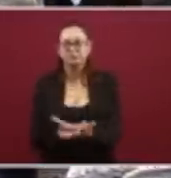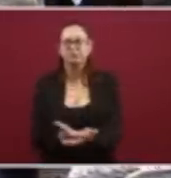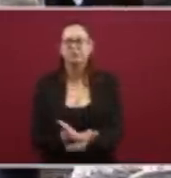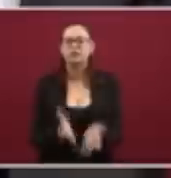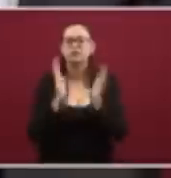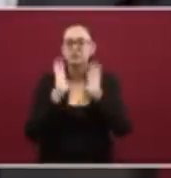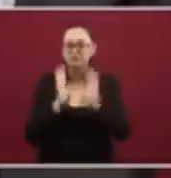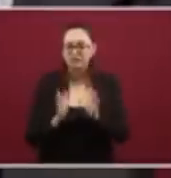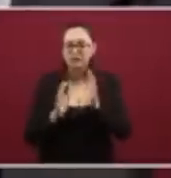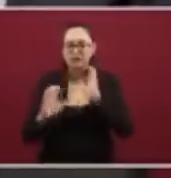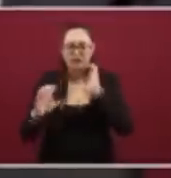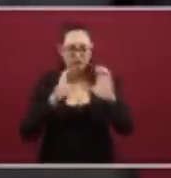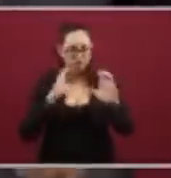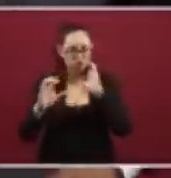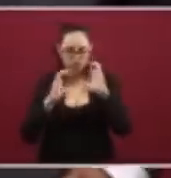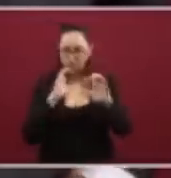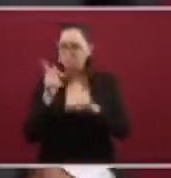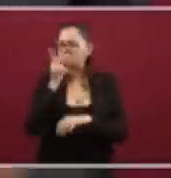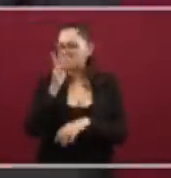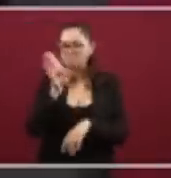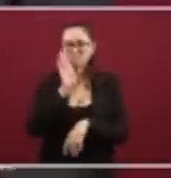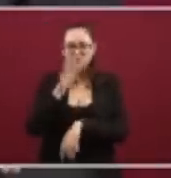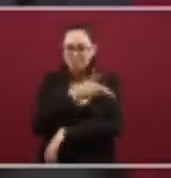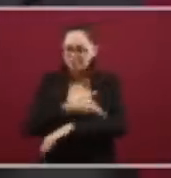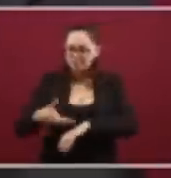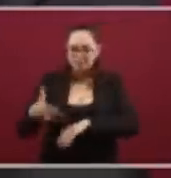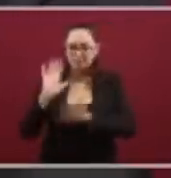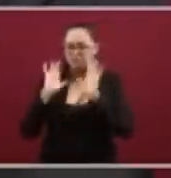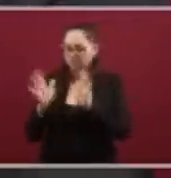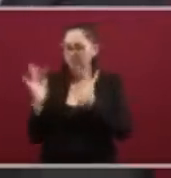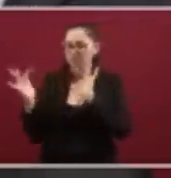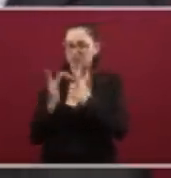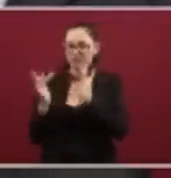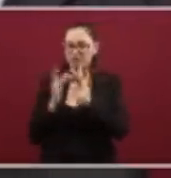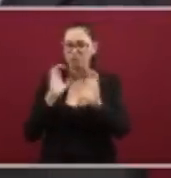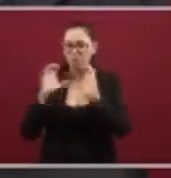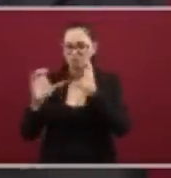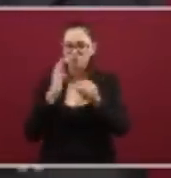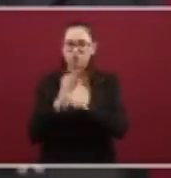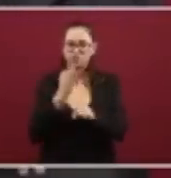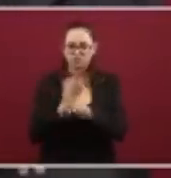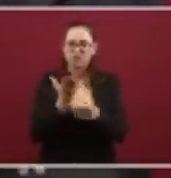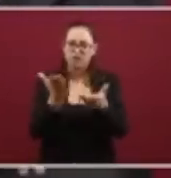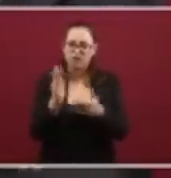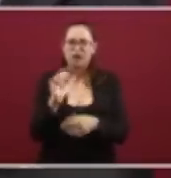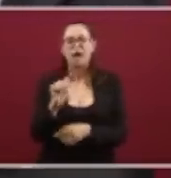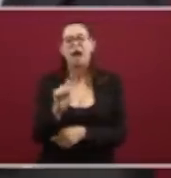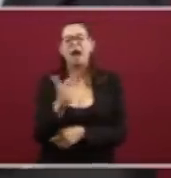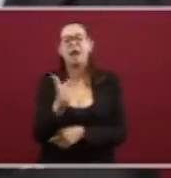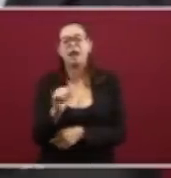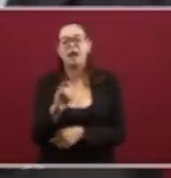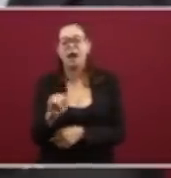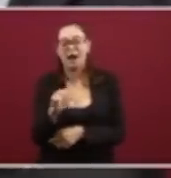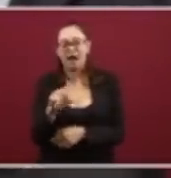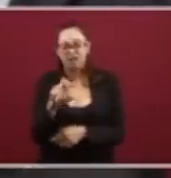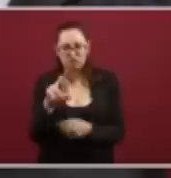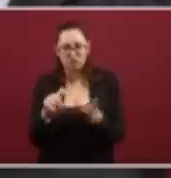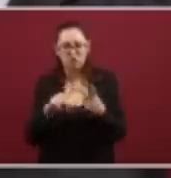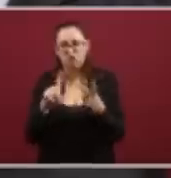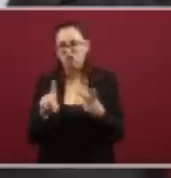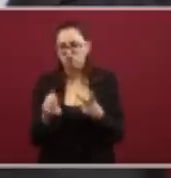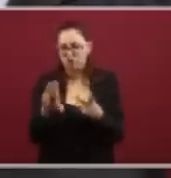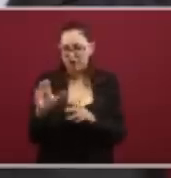comunicación va ahora ese alejandro y psoe atenderlos